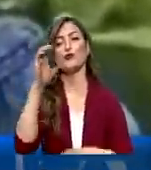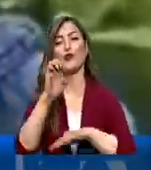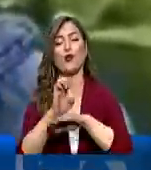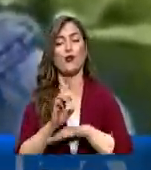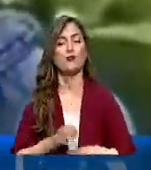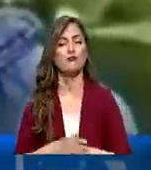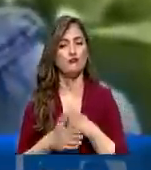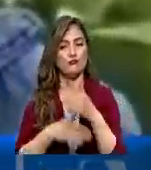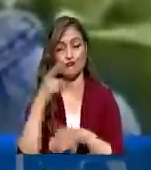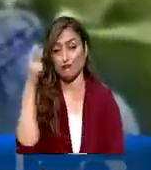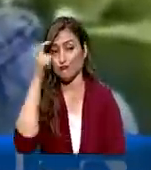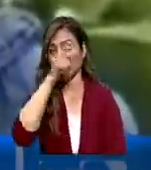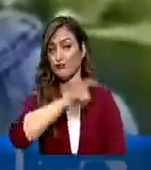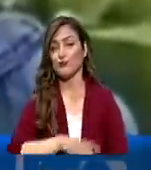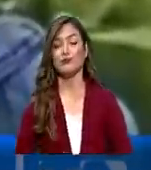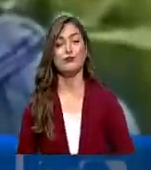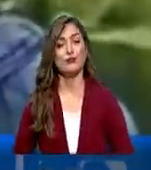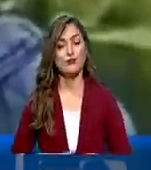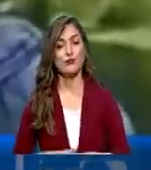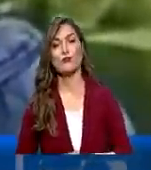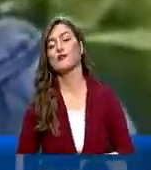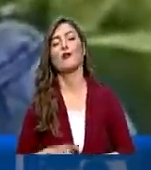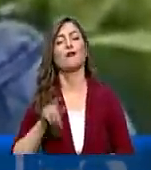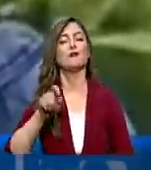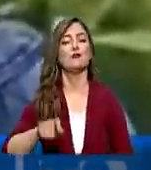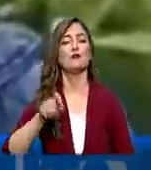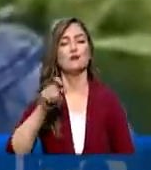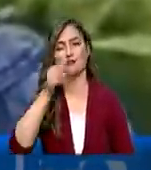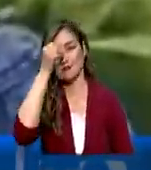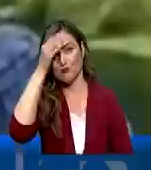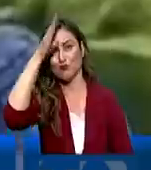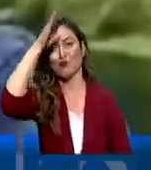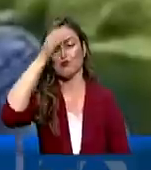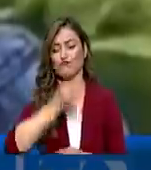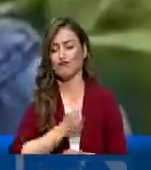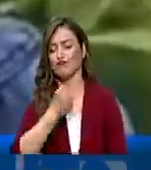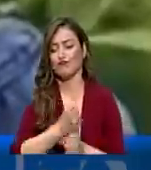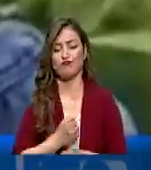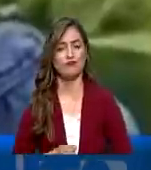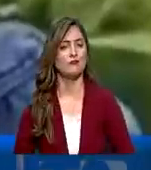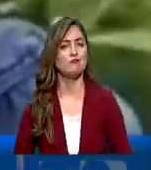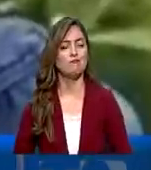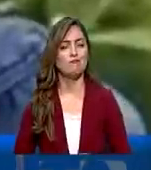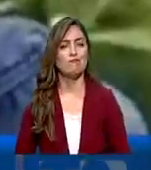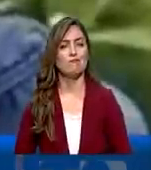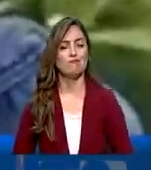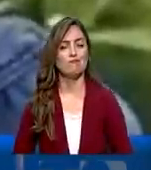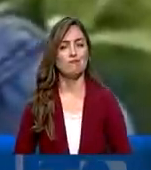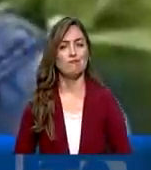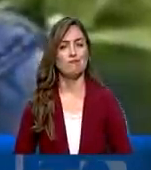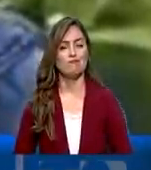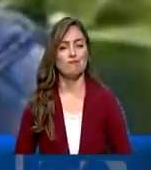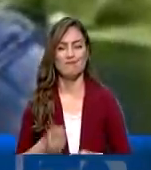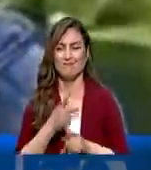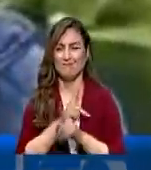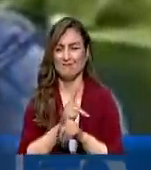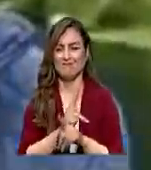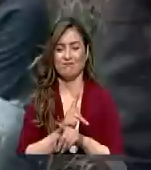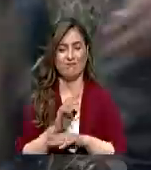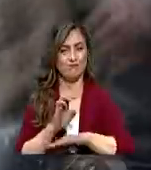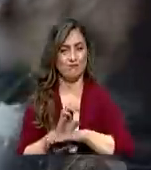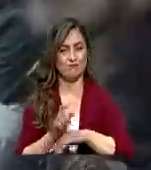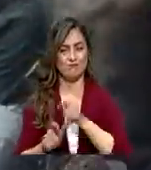Es un proceso difícil, por lo cual requiere de mucha inteligencia, de mucho trabajo conjunto en aras de proteger el país y proteger